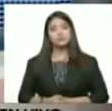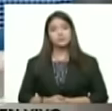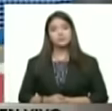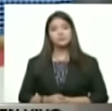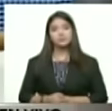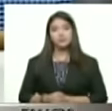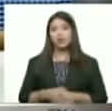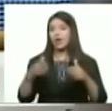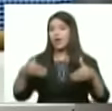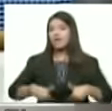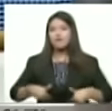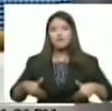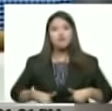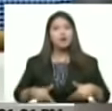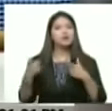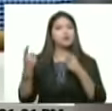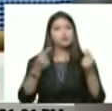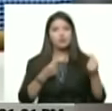todo el esfuerzo social.